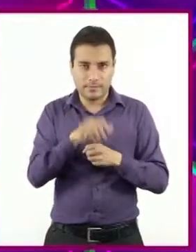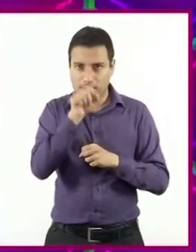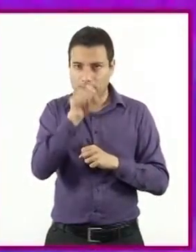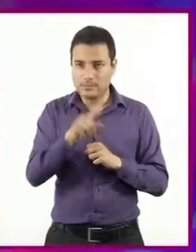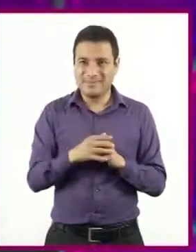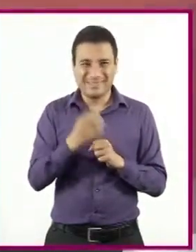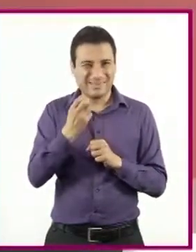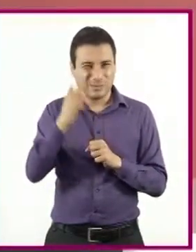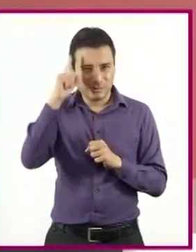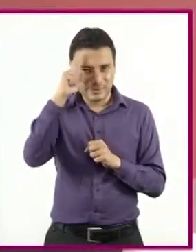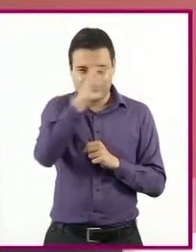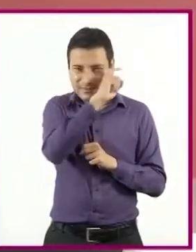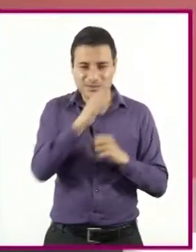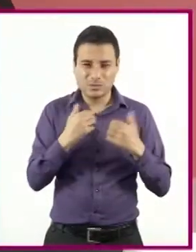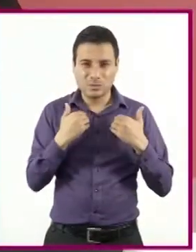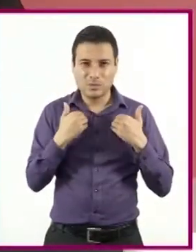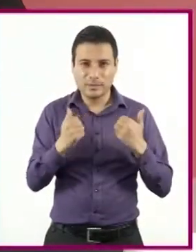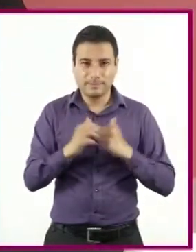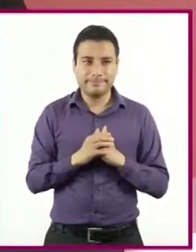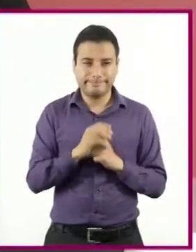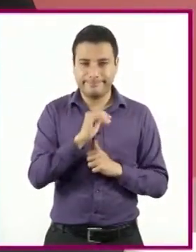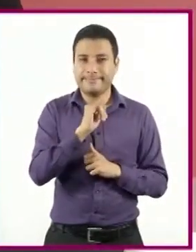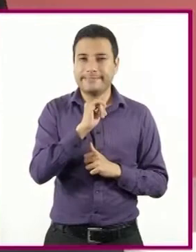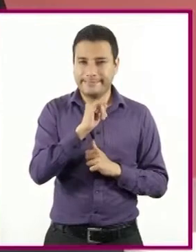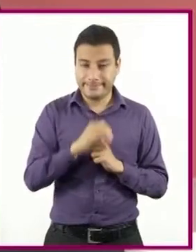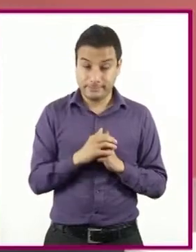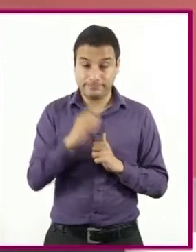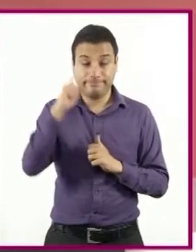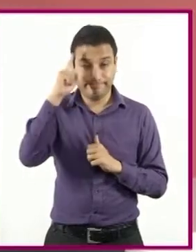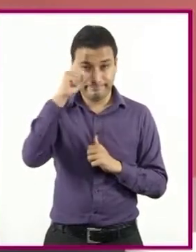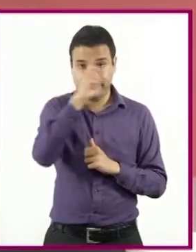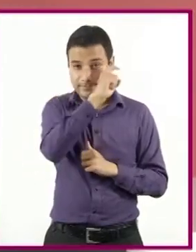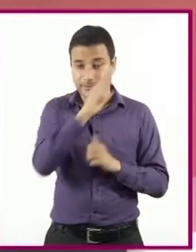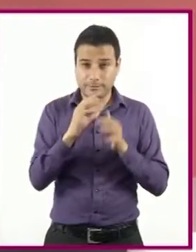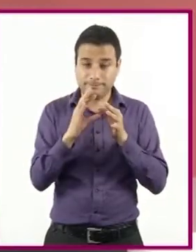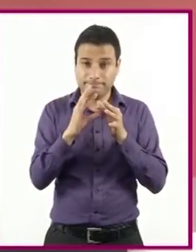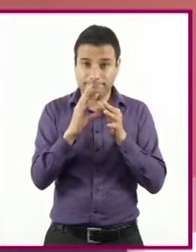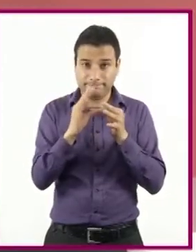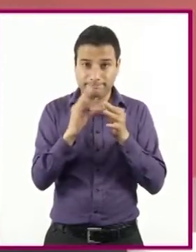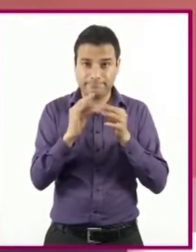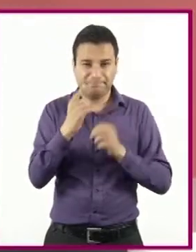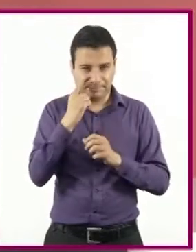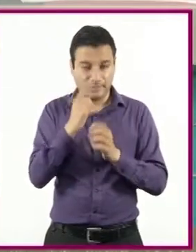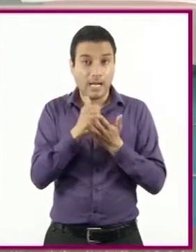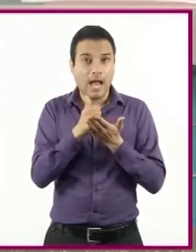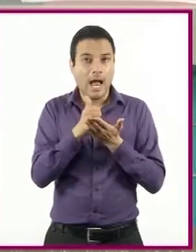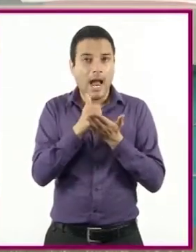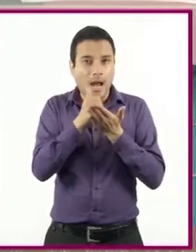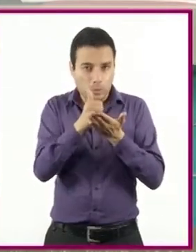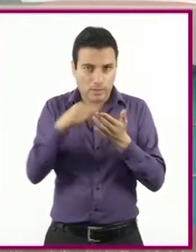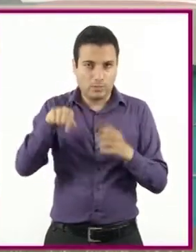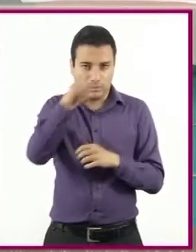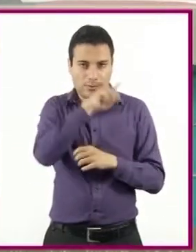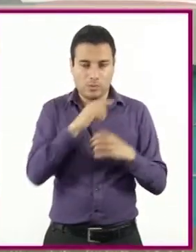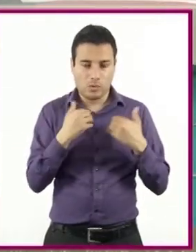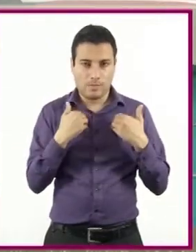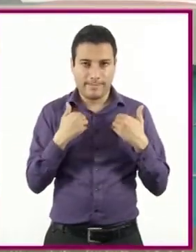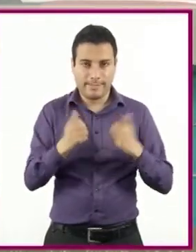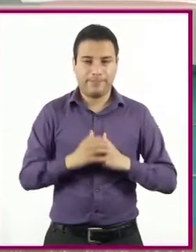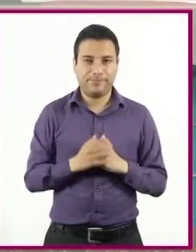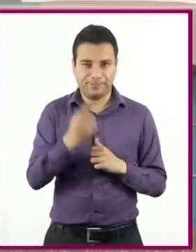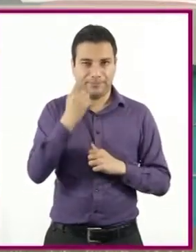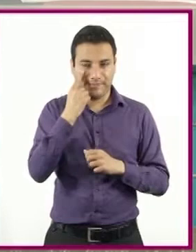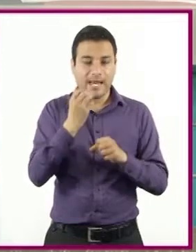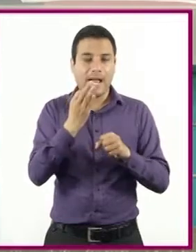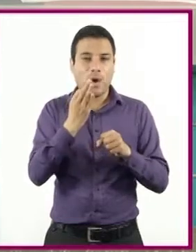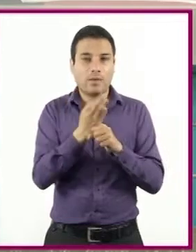maestra Doraluz. Sí, es un poco complicado, pero para ayudar a pensar en ello, vamos a inflar un